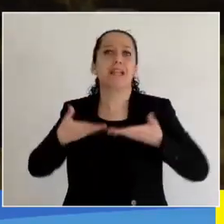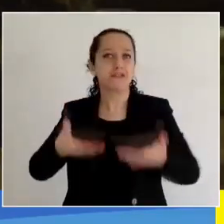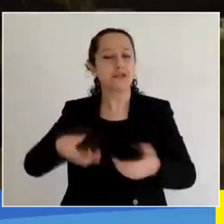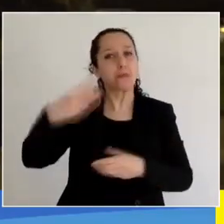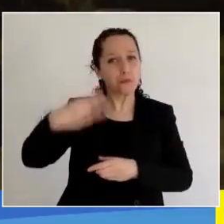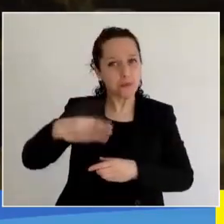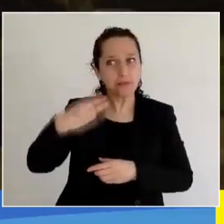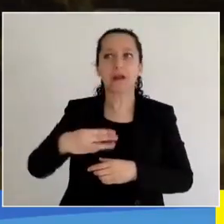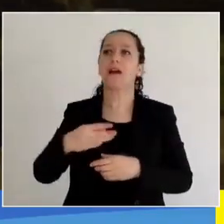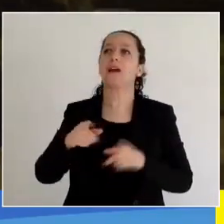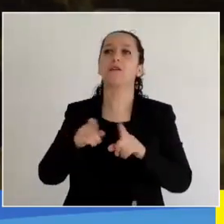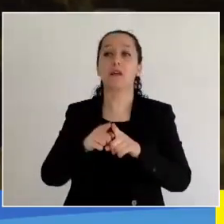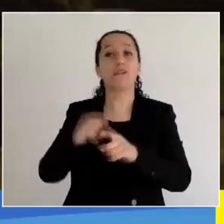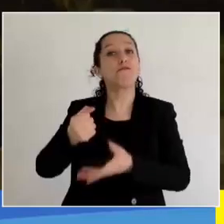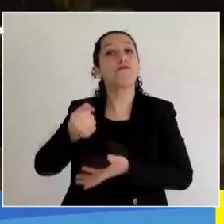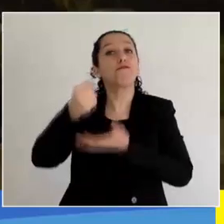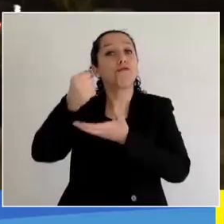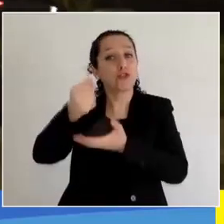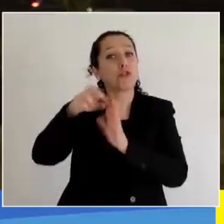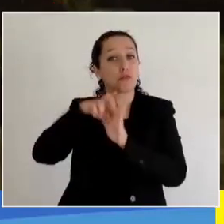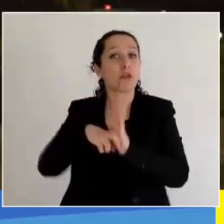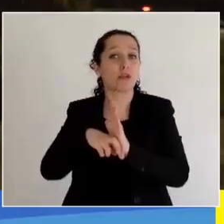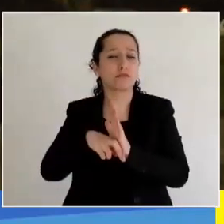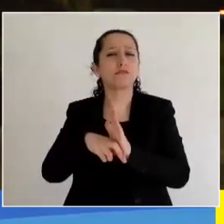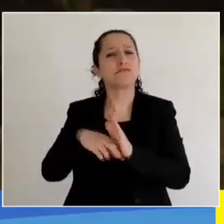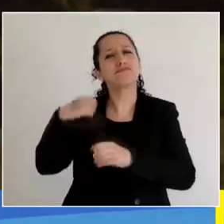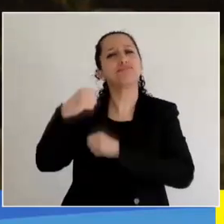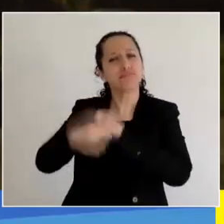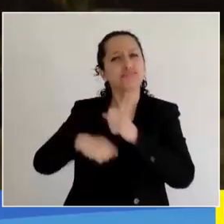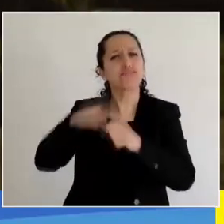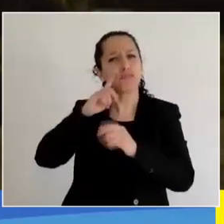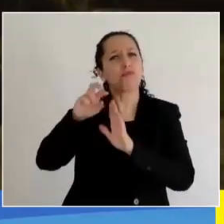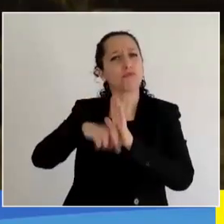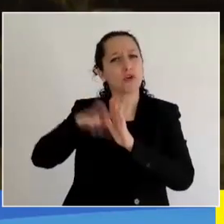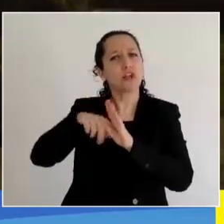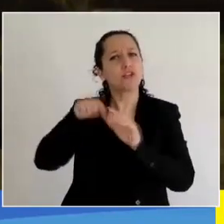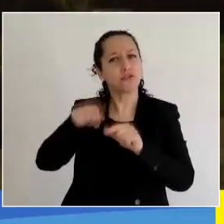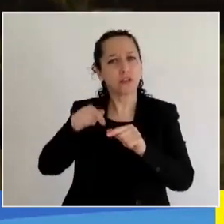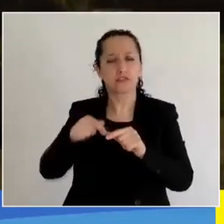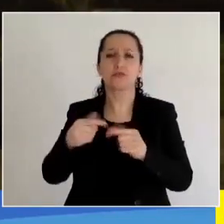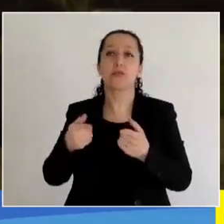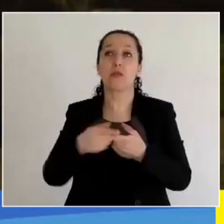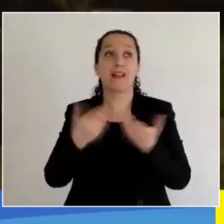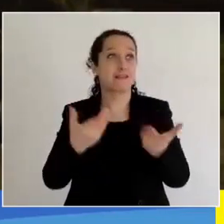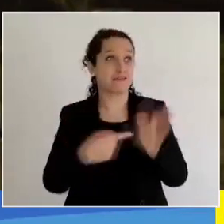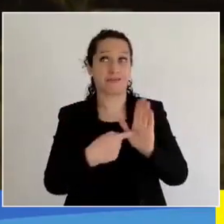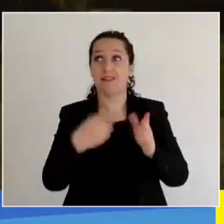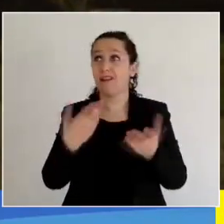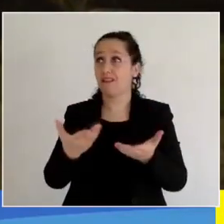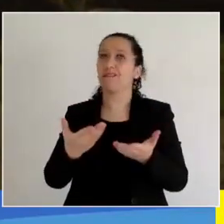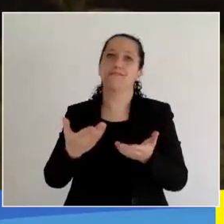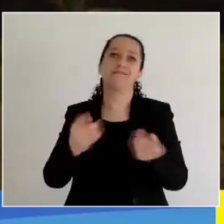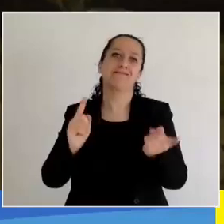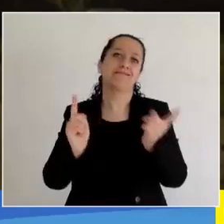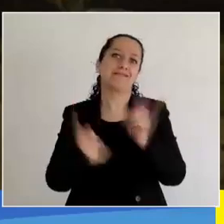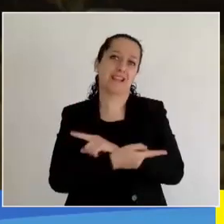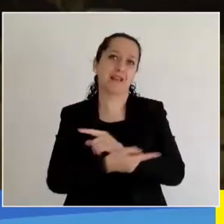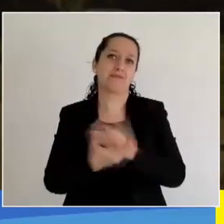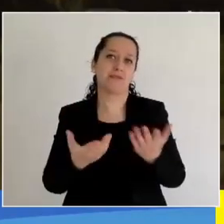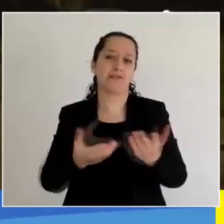municipio. Estos son unos fondos o proyectos que ya llevan un tiempo, pero sin duda generan un impacto importante en cada